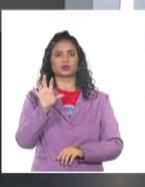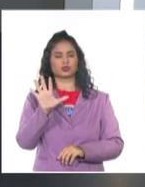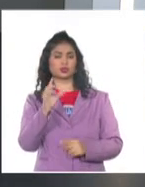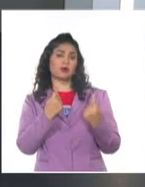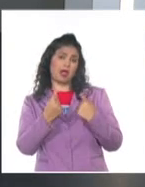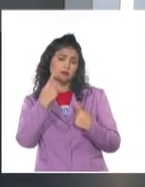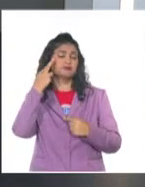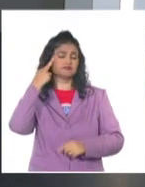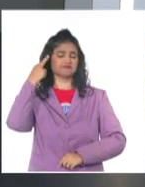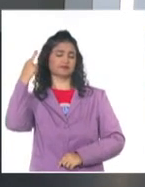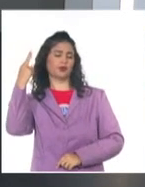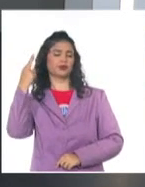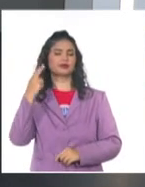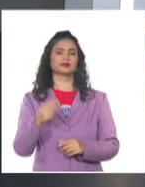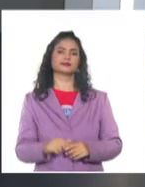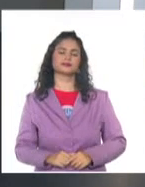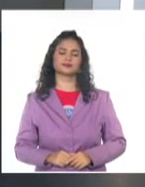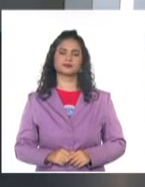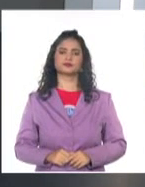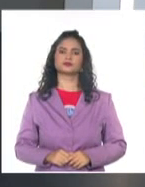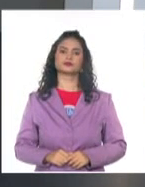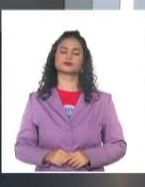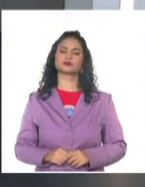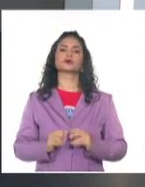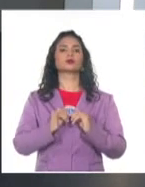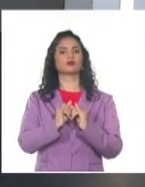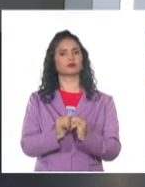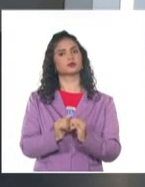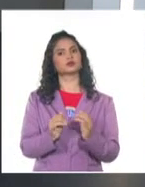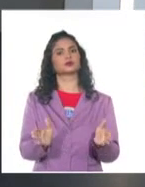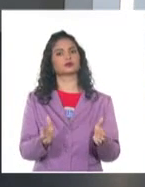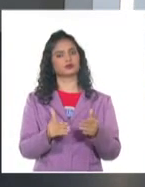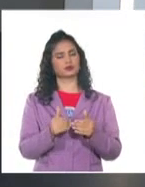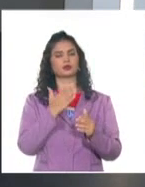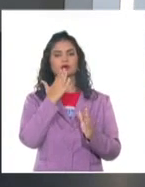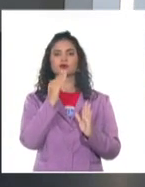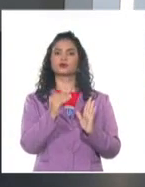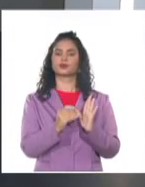el gusto de muchos de los cubanos. Con esta sugerencia yo me despido. Tenga una excelente tarde.